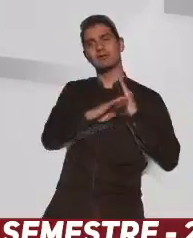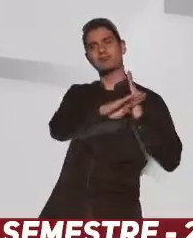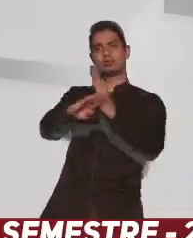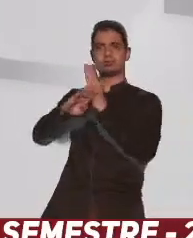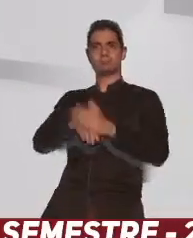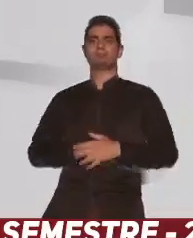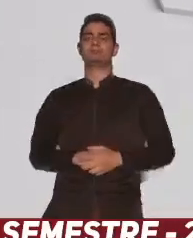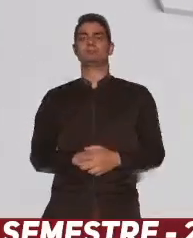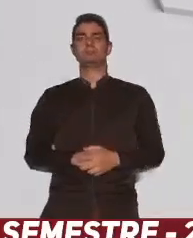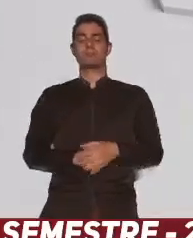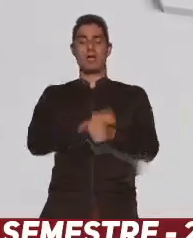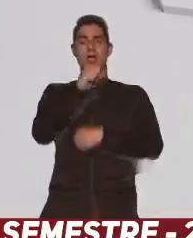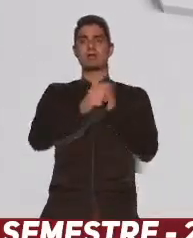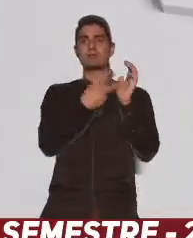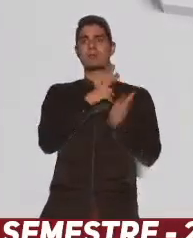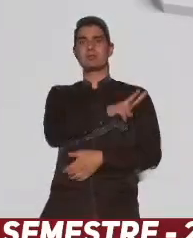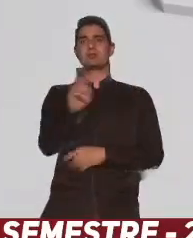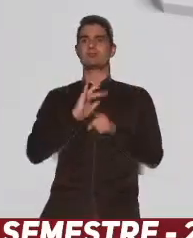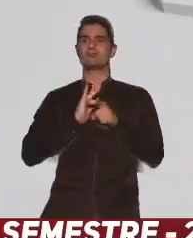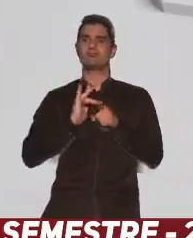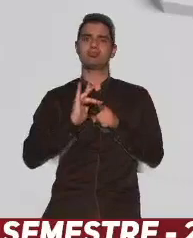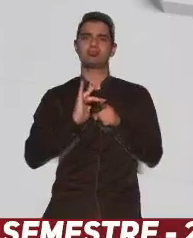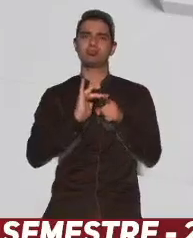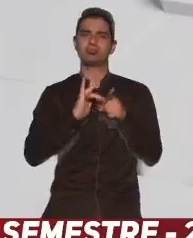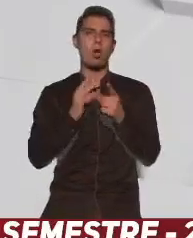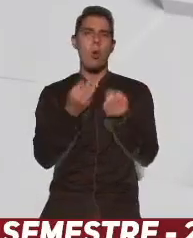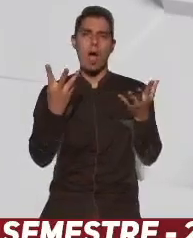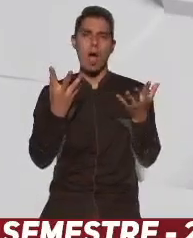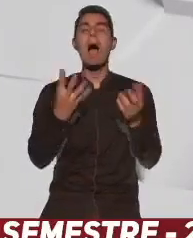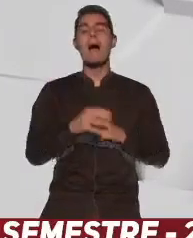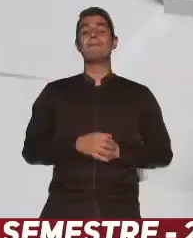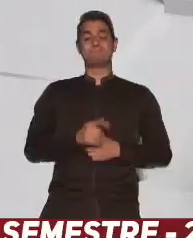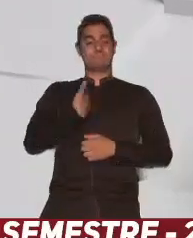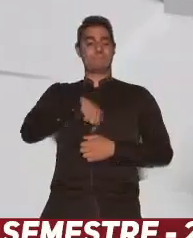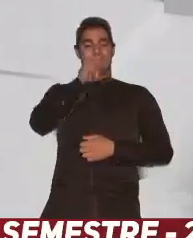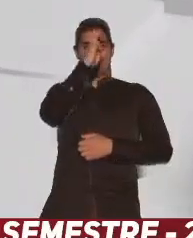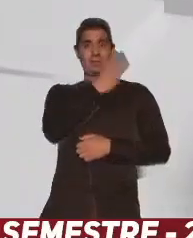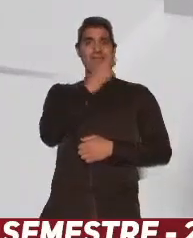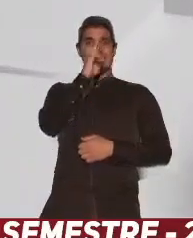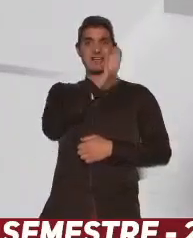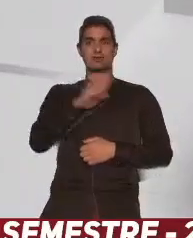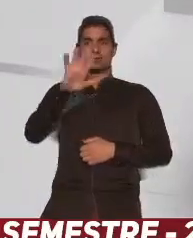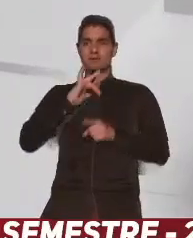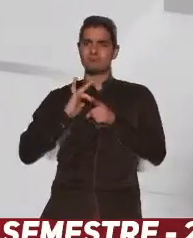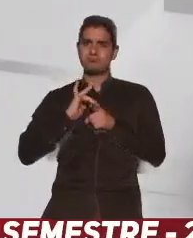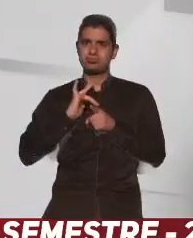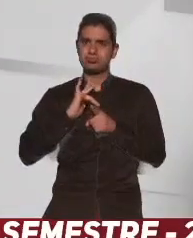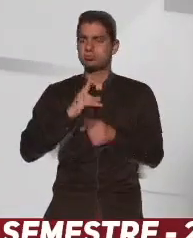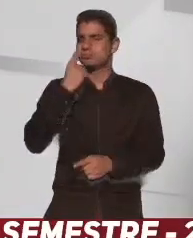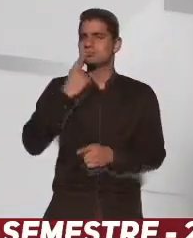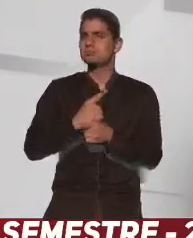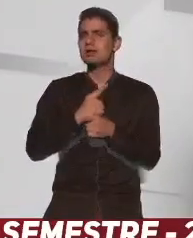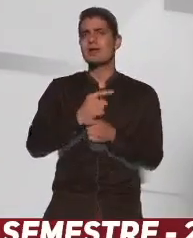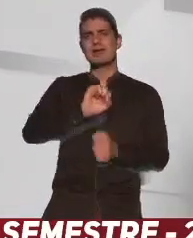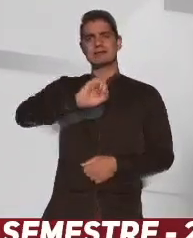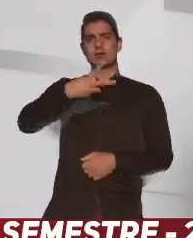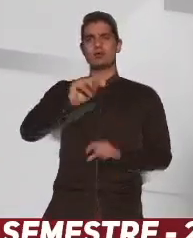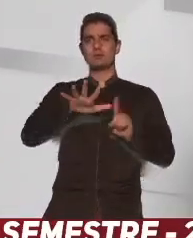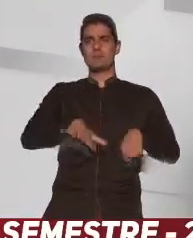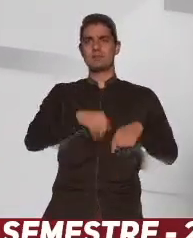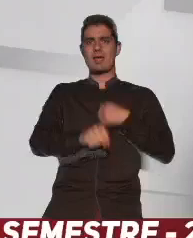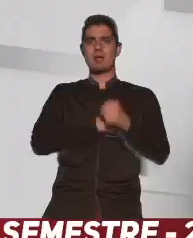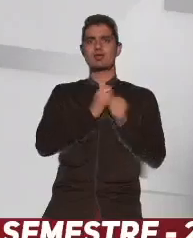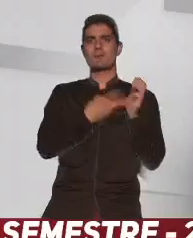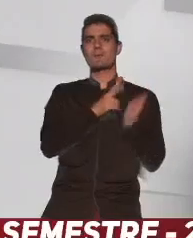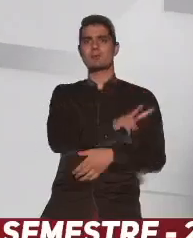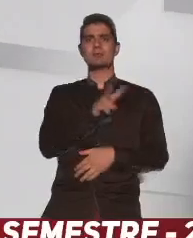2022. El desempeño presupuestal del Ejército Nacional durante el segundo semestre de la vigencia 2022 refleja la